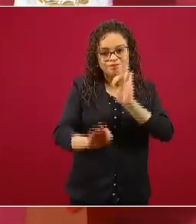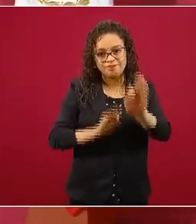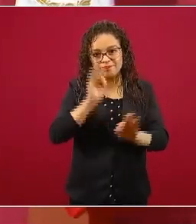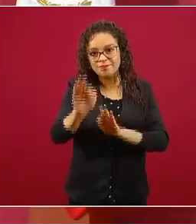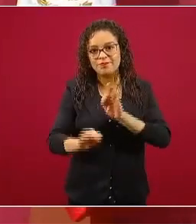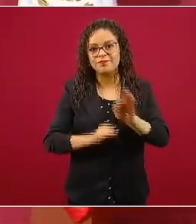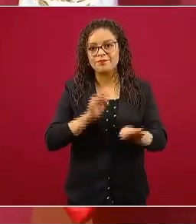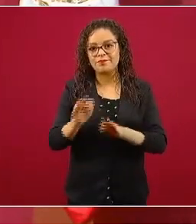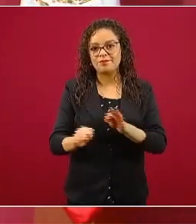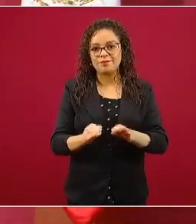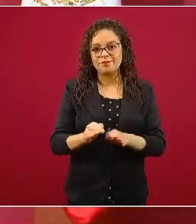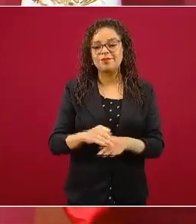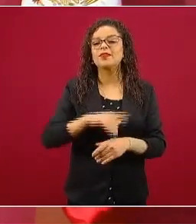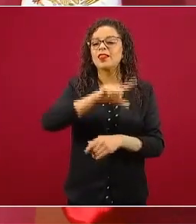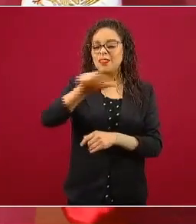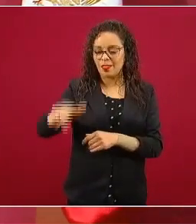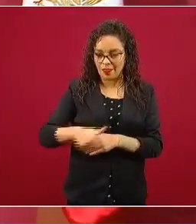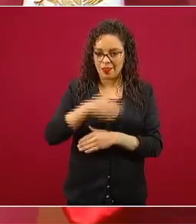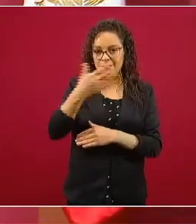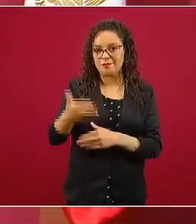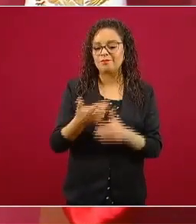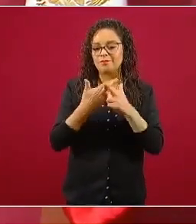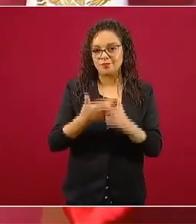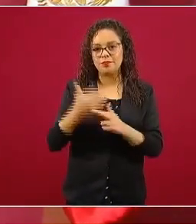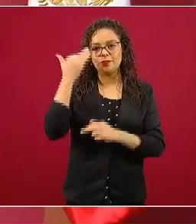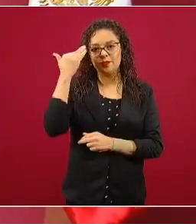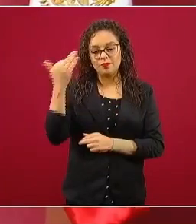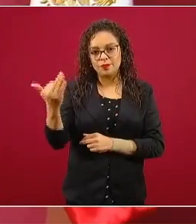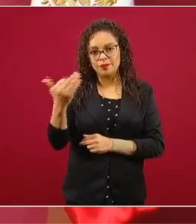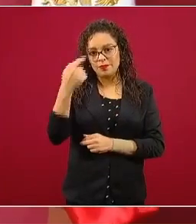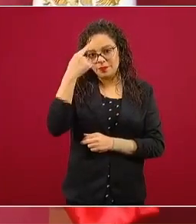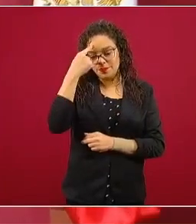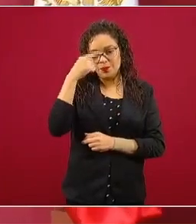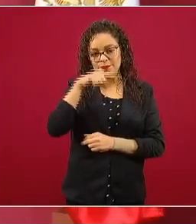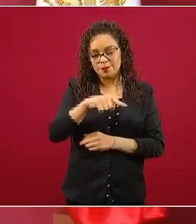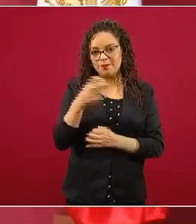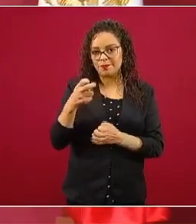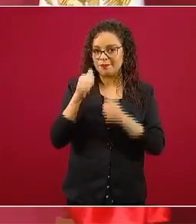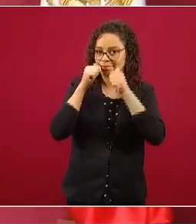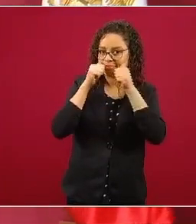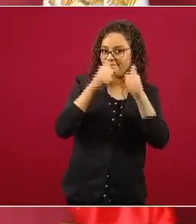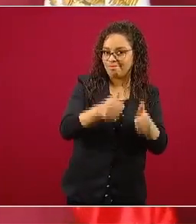ya va a haber tiempo de apapacho. Ahora que